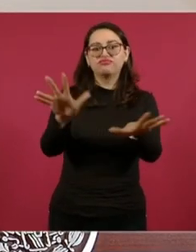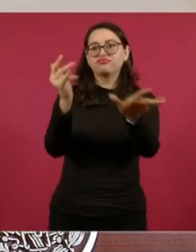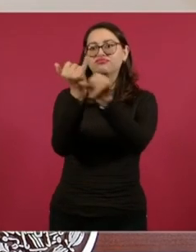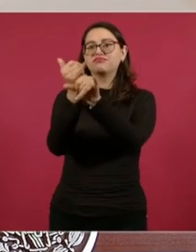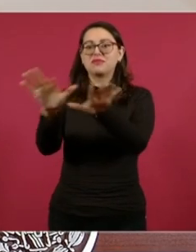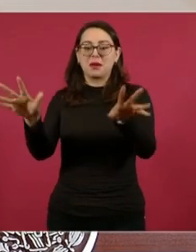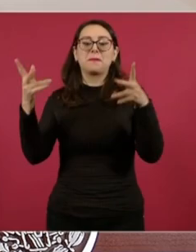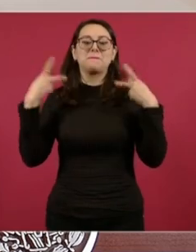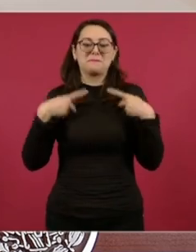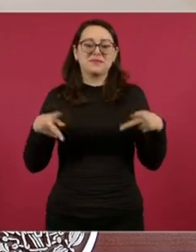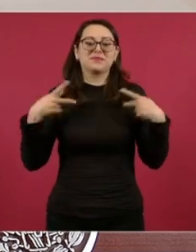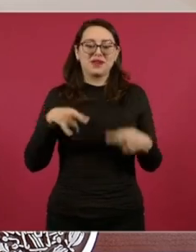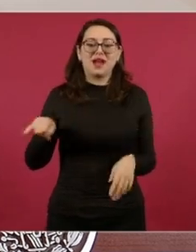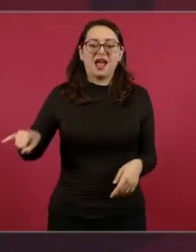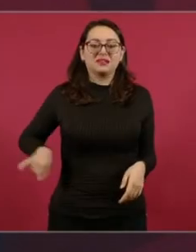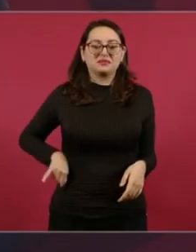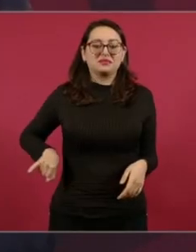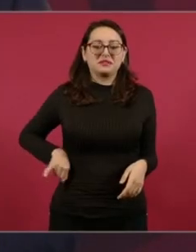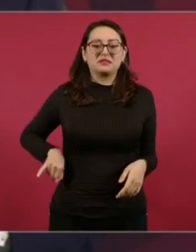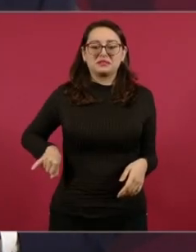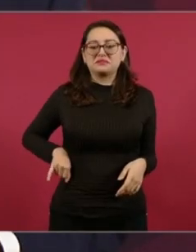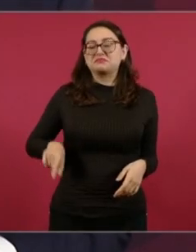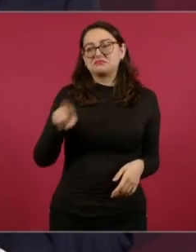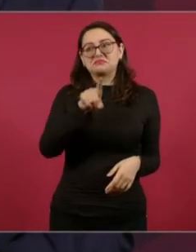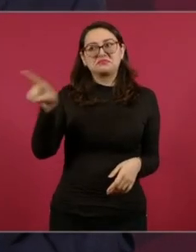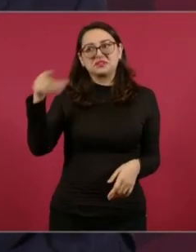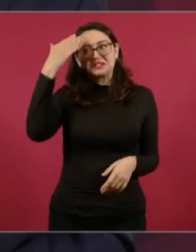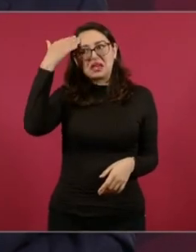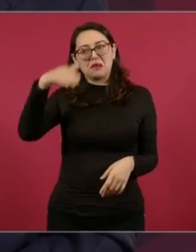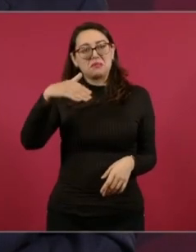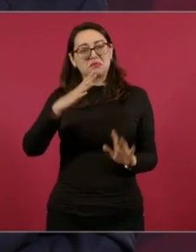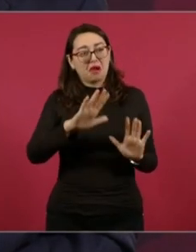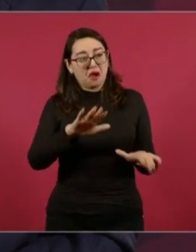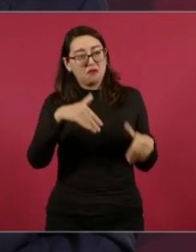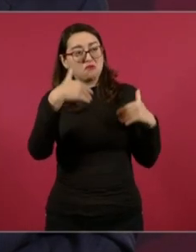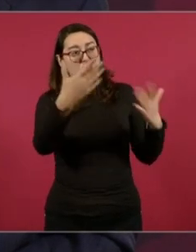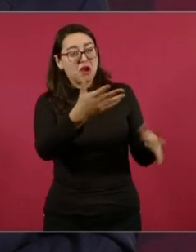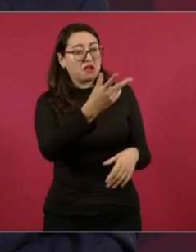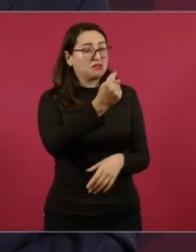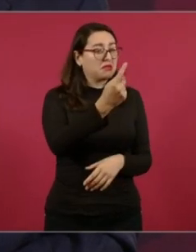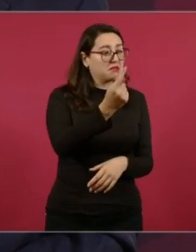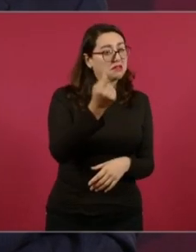esto pues solamente se da a conocer aquí.